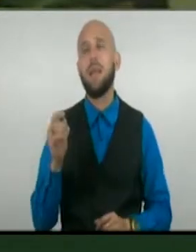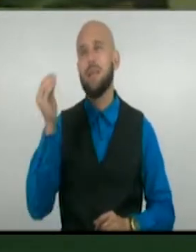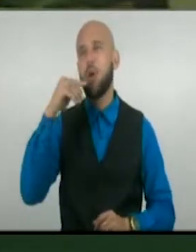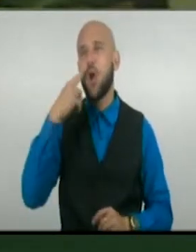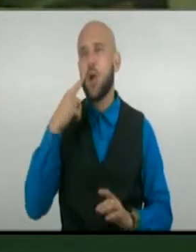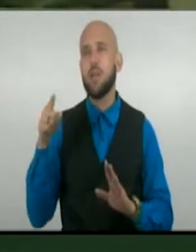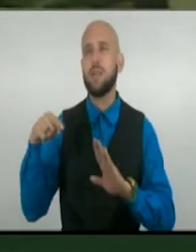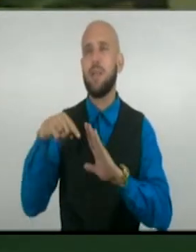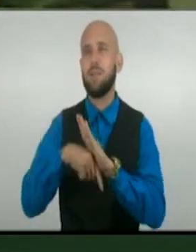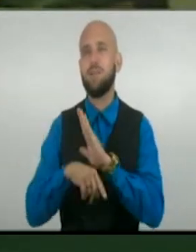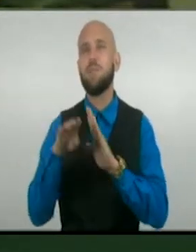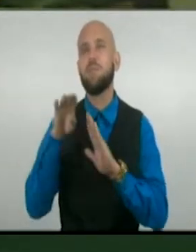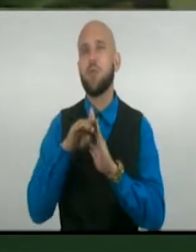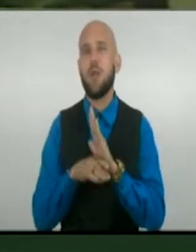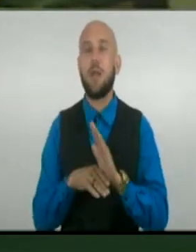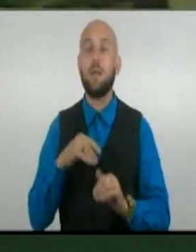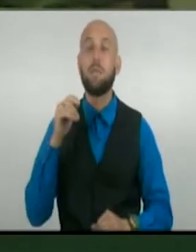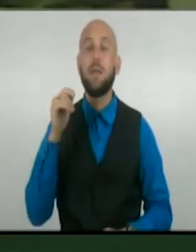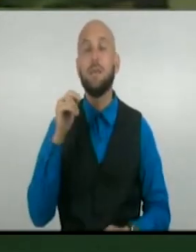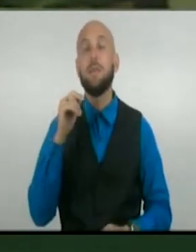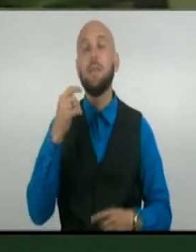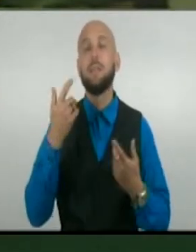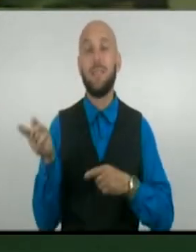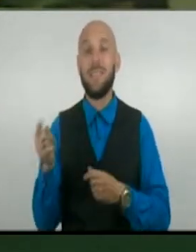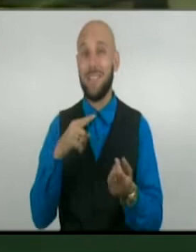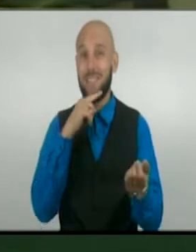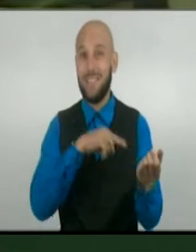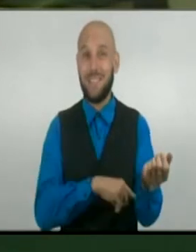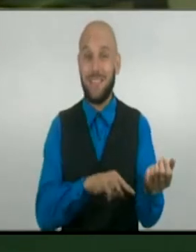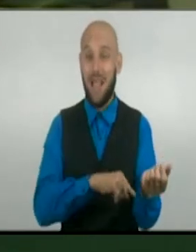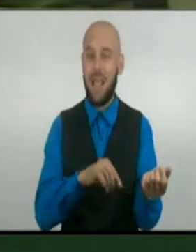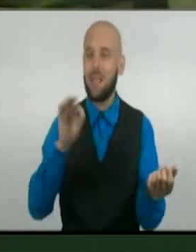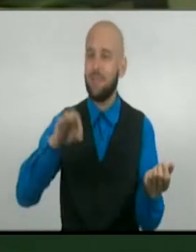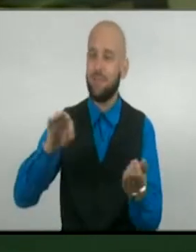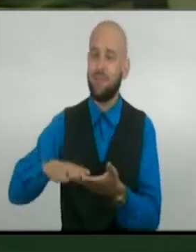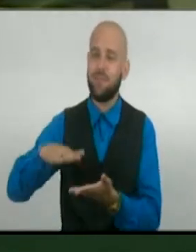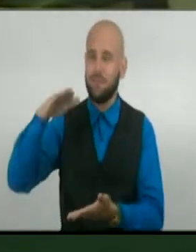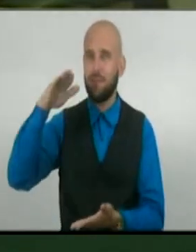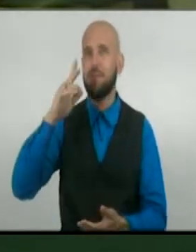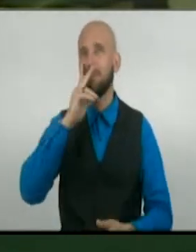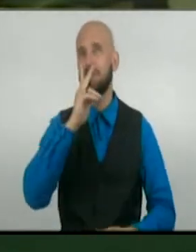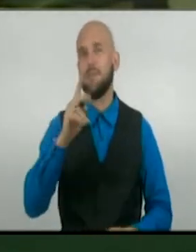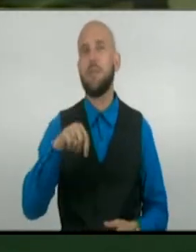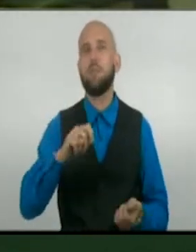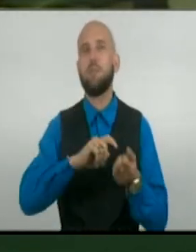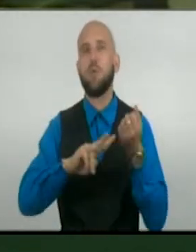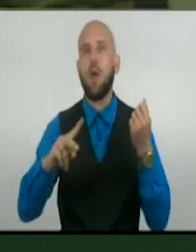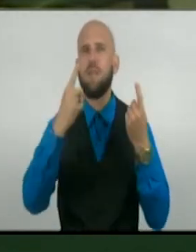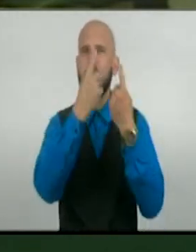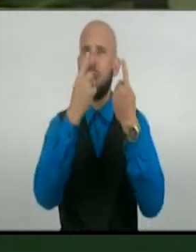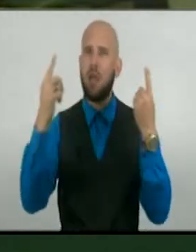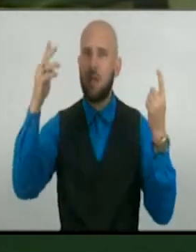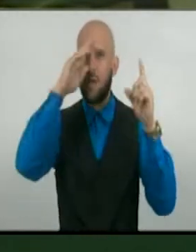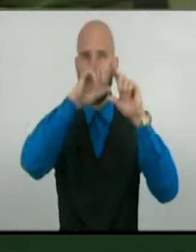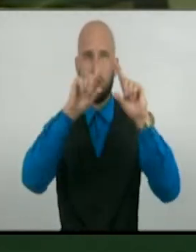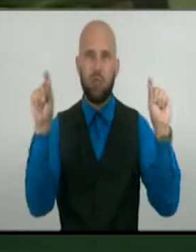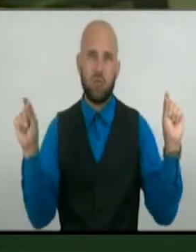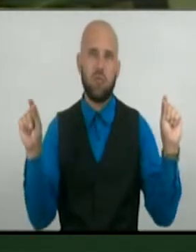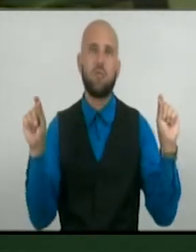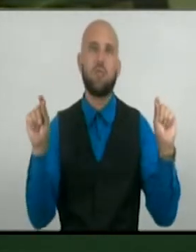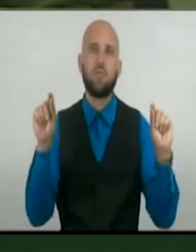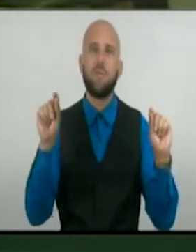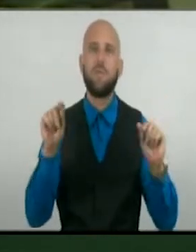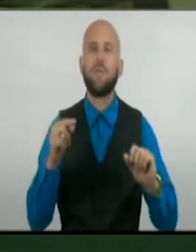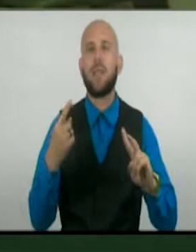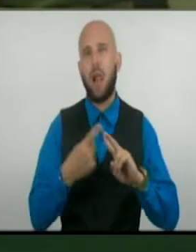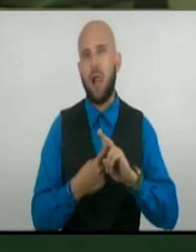como usted decía el programa nacional de sangre es el que rectoría el programa en cada provincia del